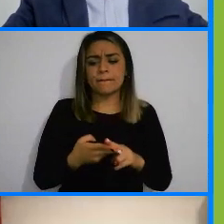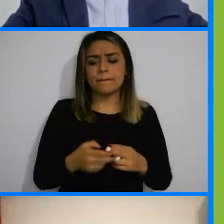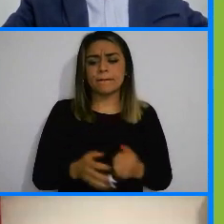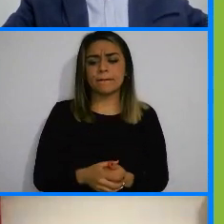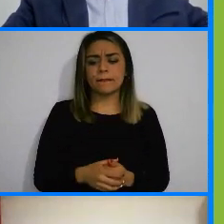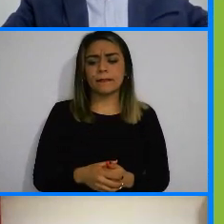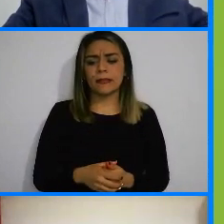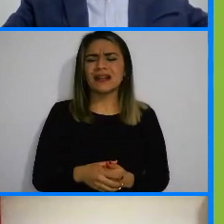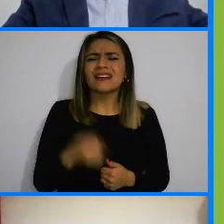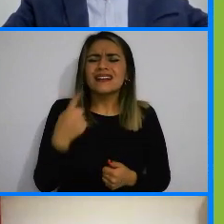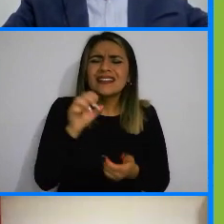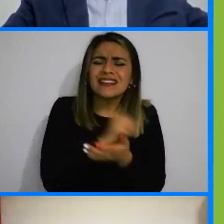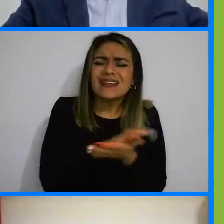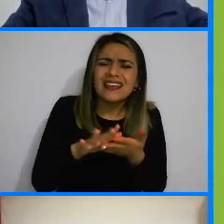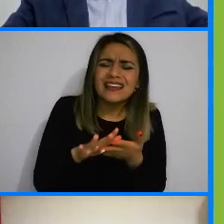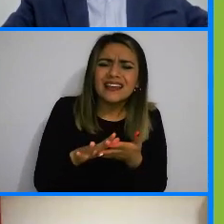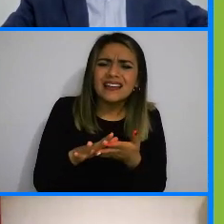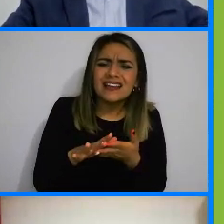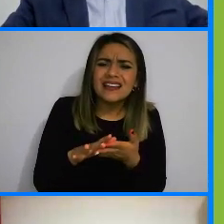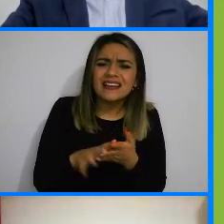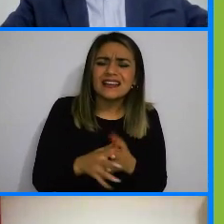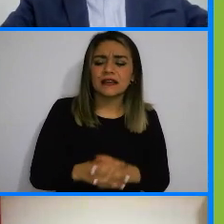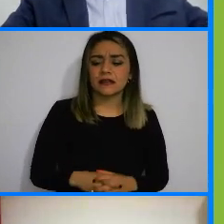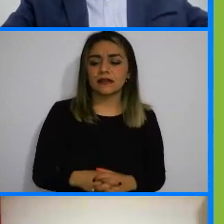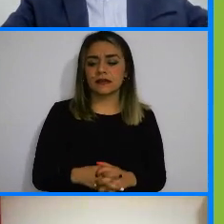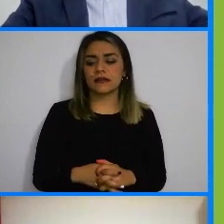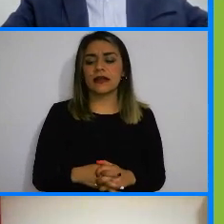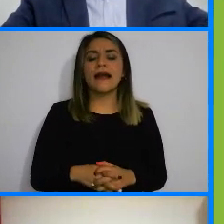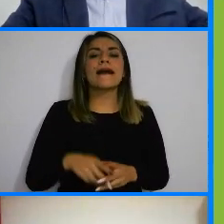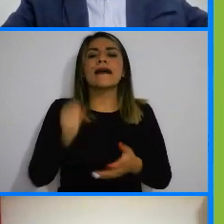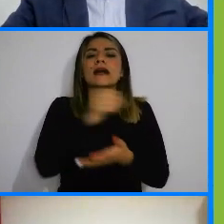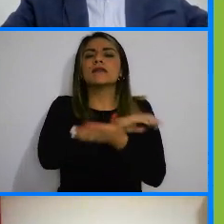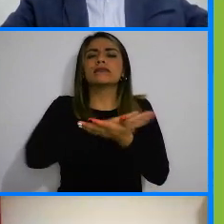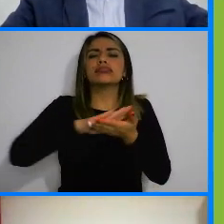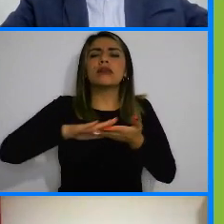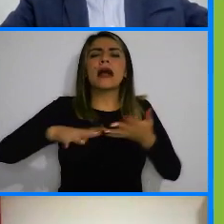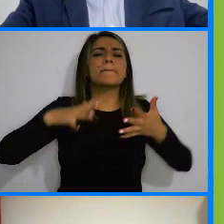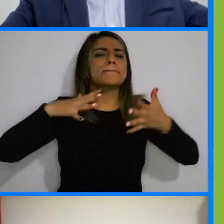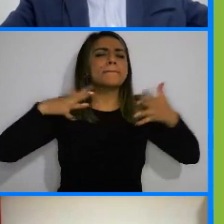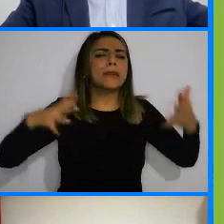¿Qué? ¿Cuál es la llanura qué? Más grande de Colombia.